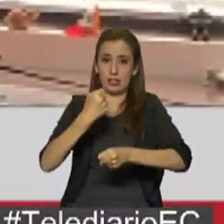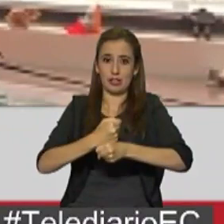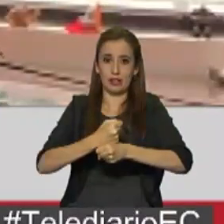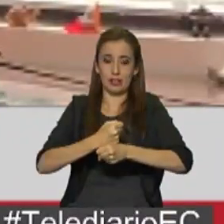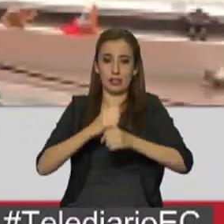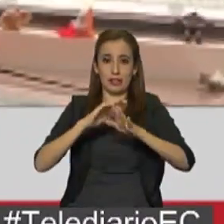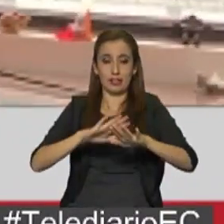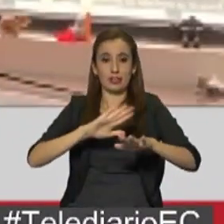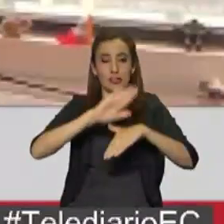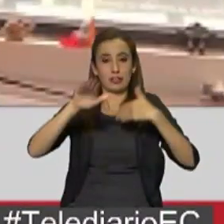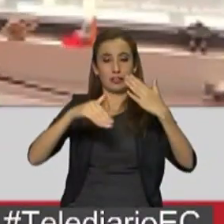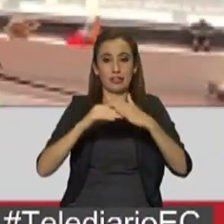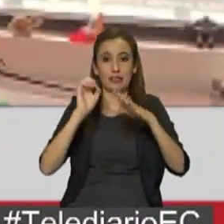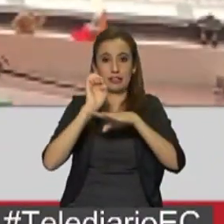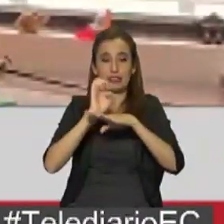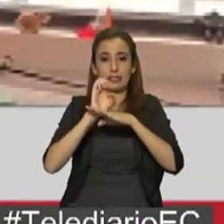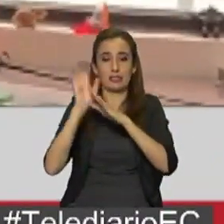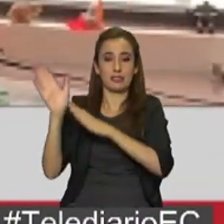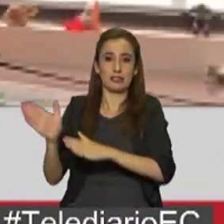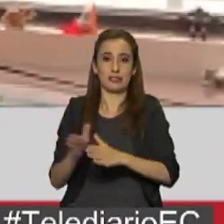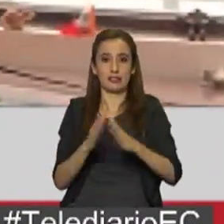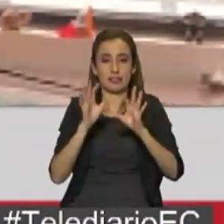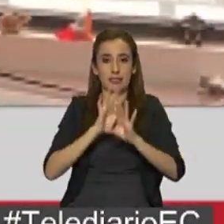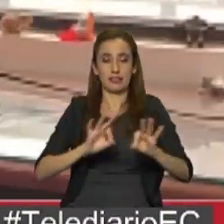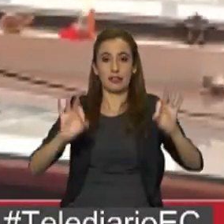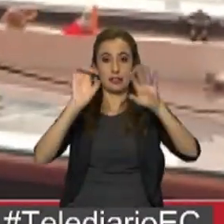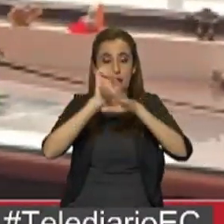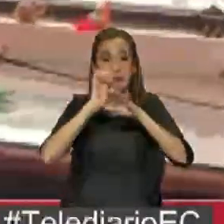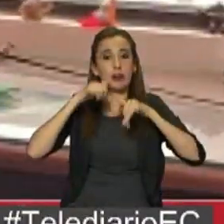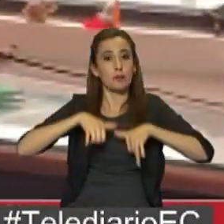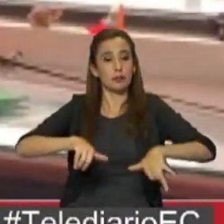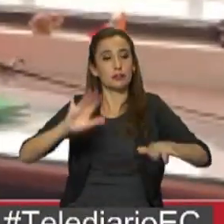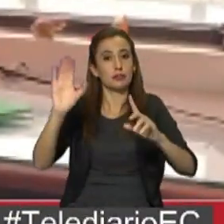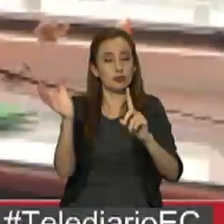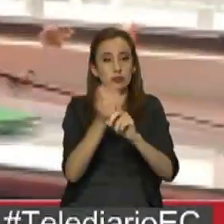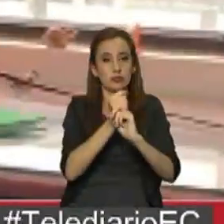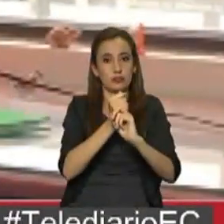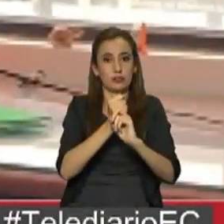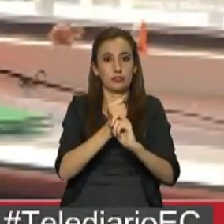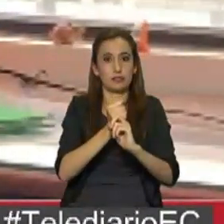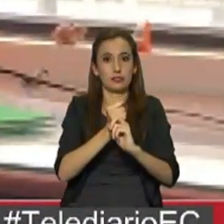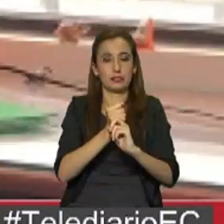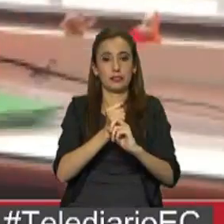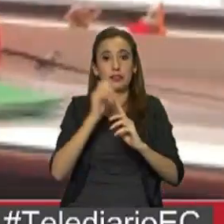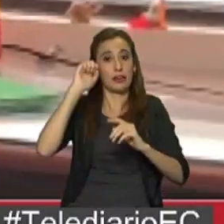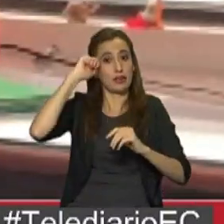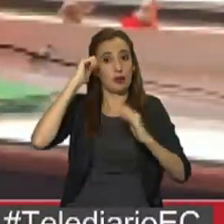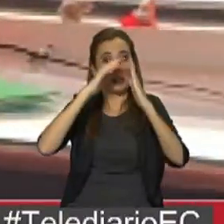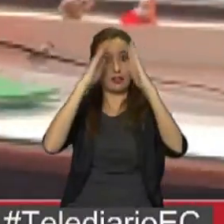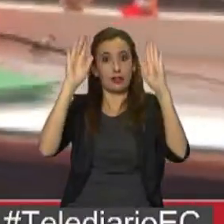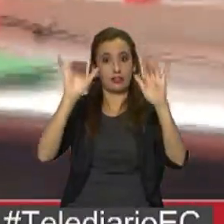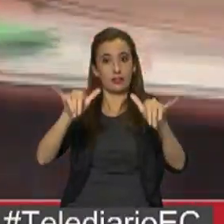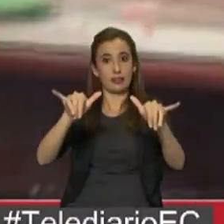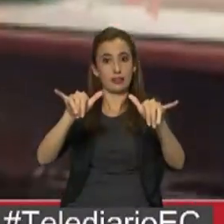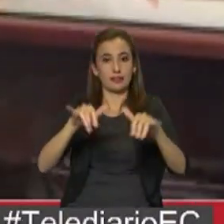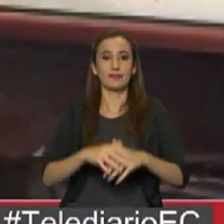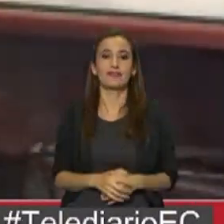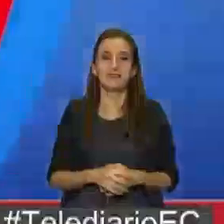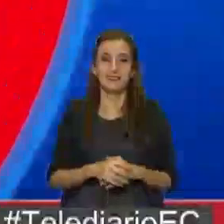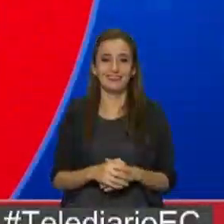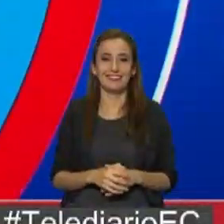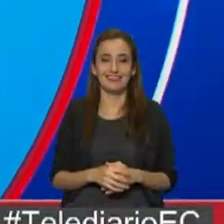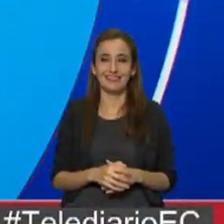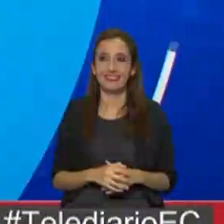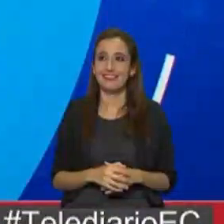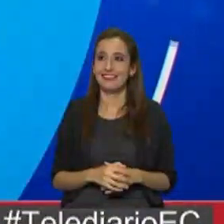fuerza a todos ustedes el color de esta salimos juntos recuerda quedarte en casa